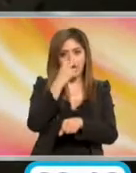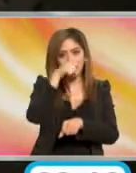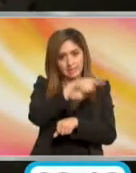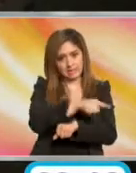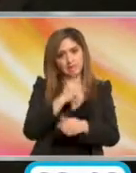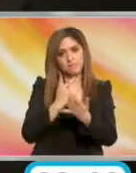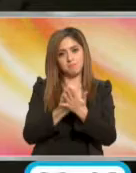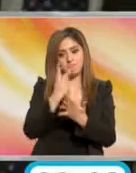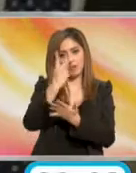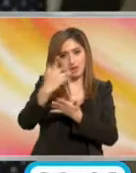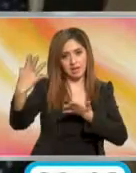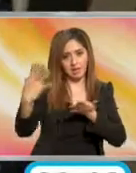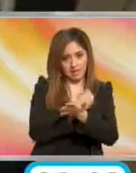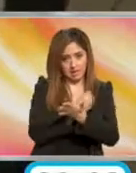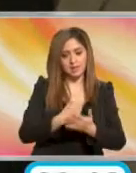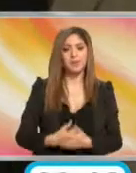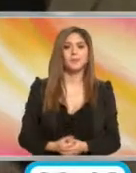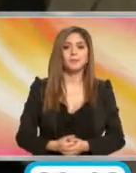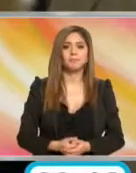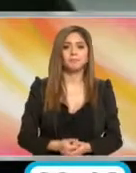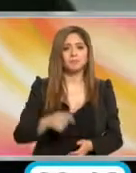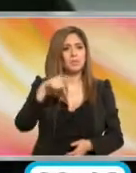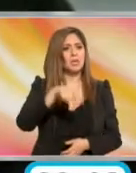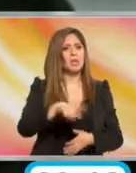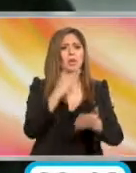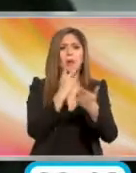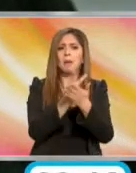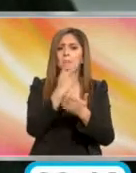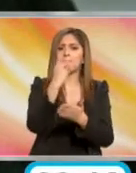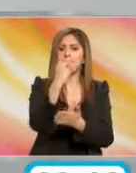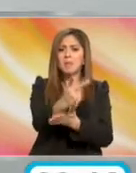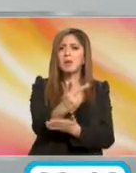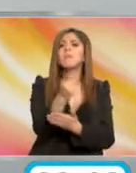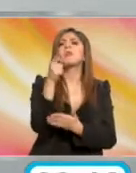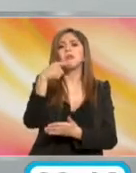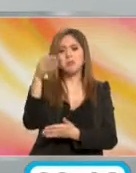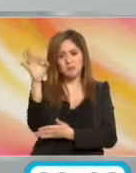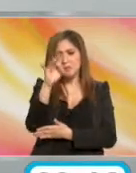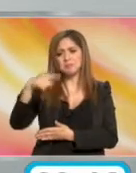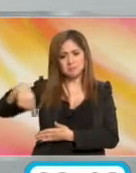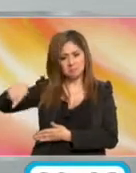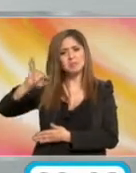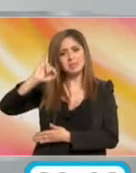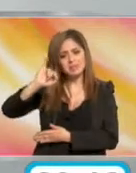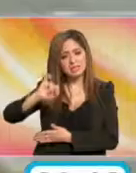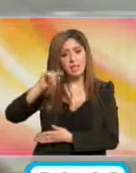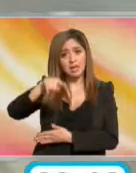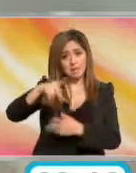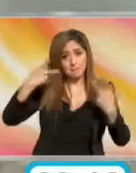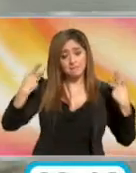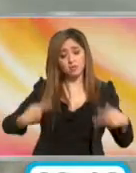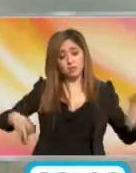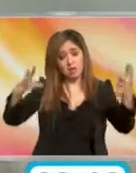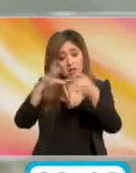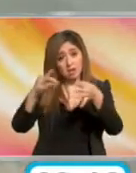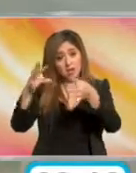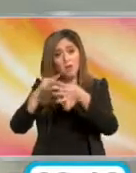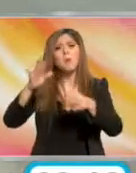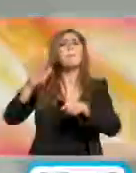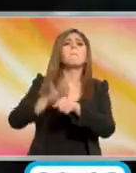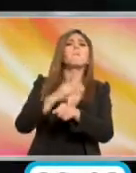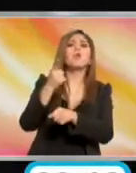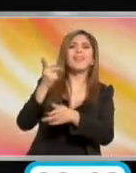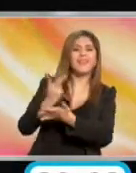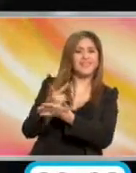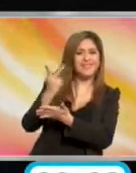Casey Affleck. Que Este también premio fue de los menos polémicos, creo yo. O sea, vaya, era como de los más esperados. Era el más cantado, se ha vuelto polémico